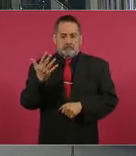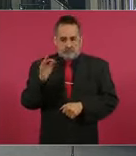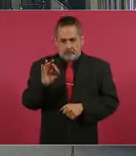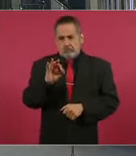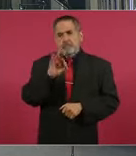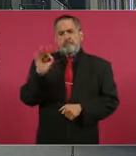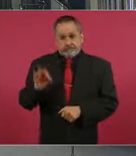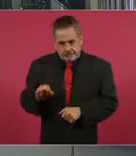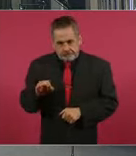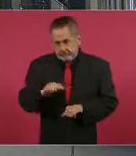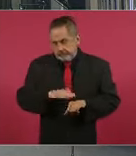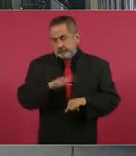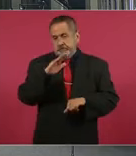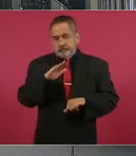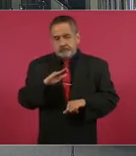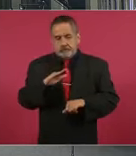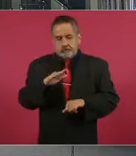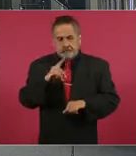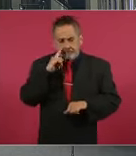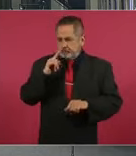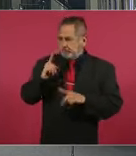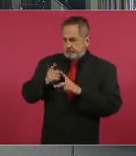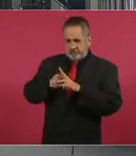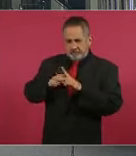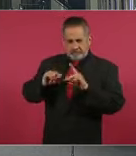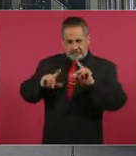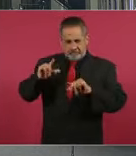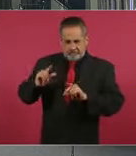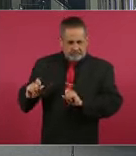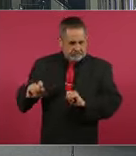50%. Pon la gráfica.